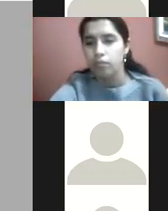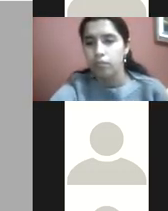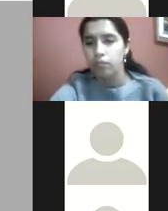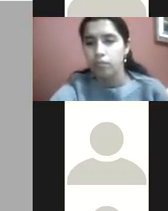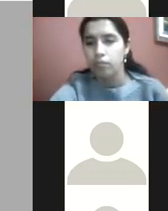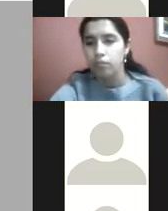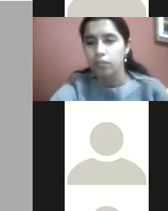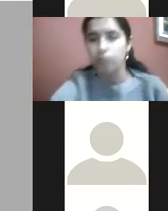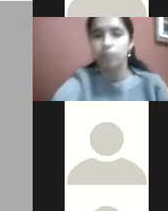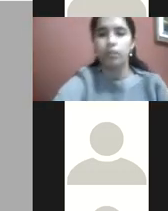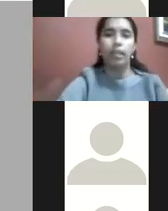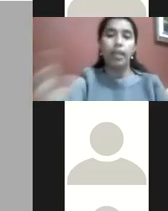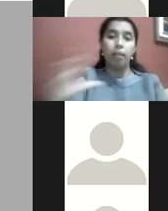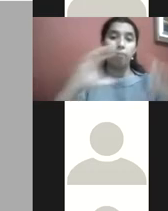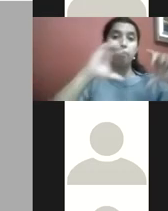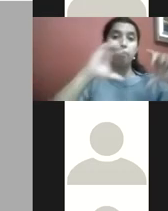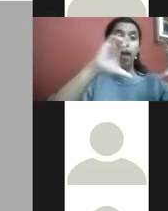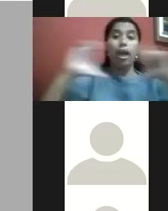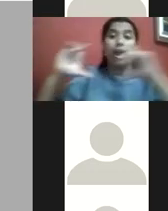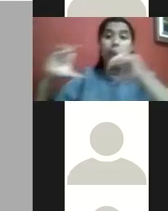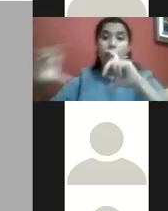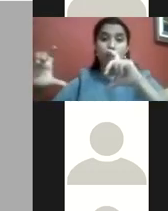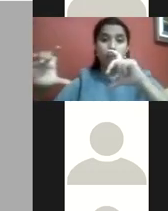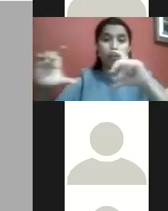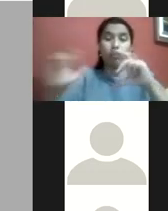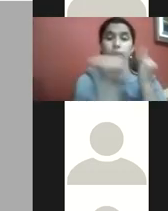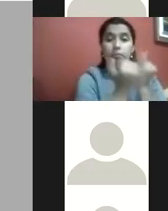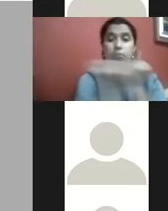el parámetro esté en ese rango de dos valores.